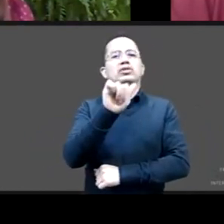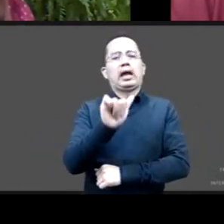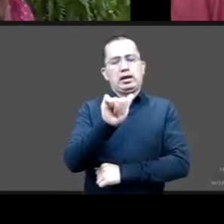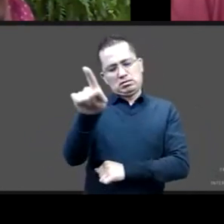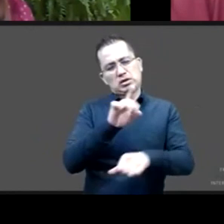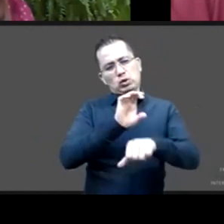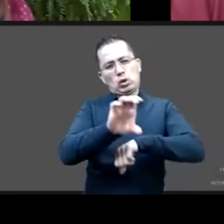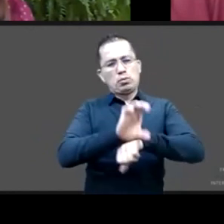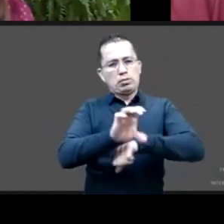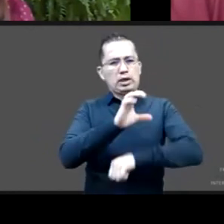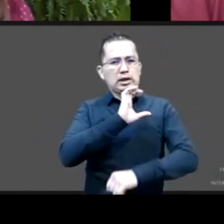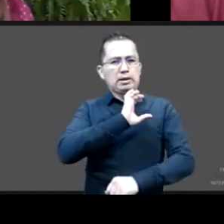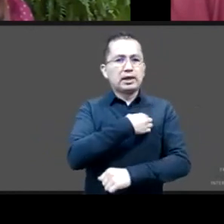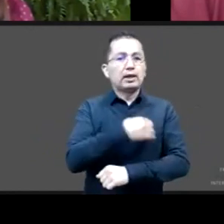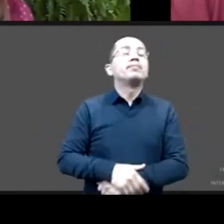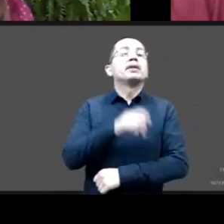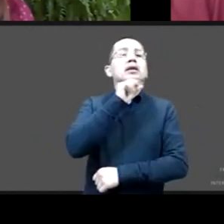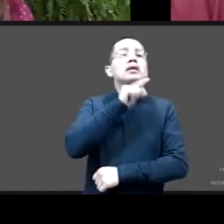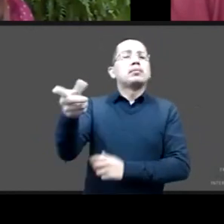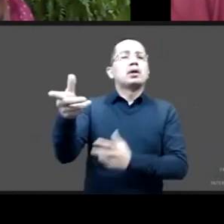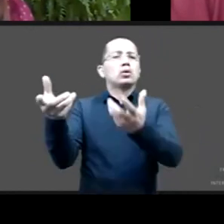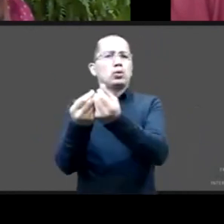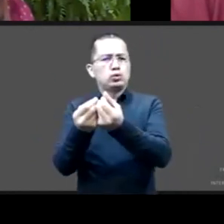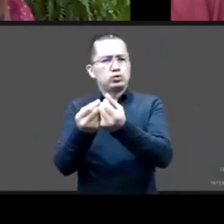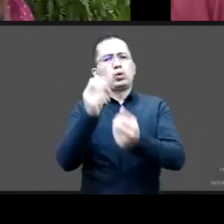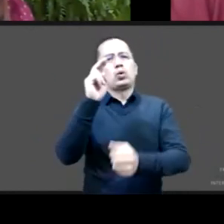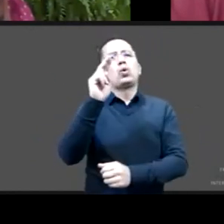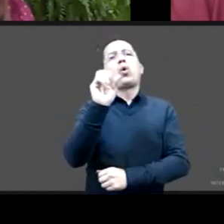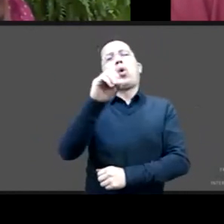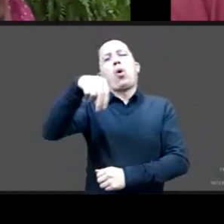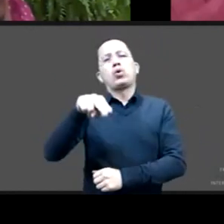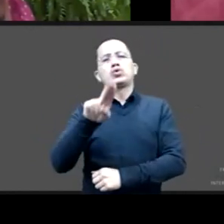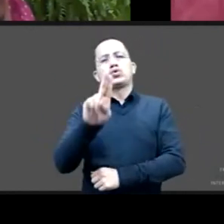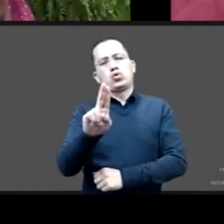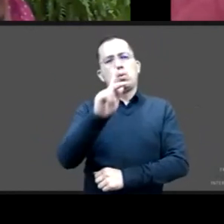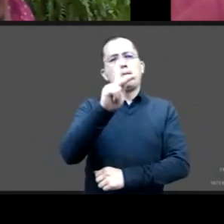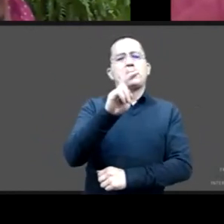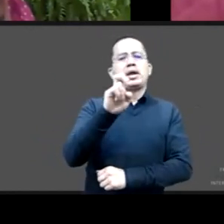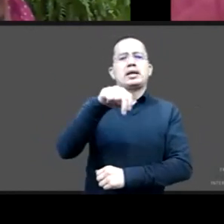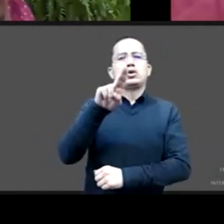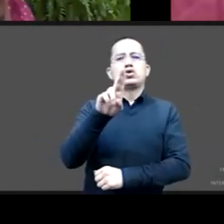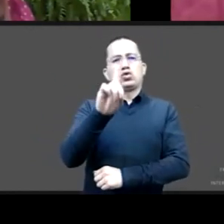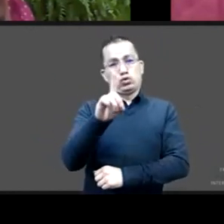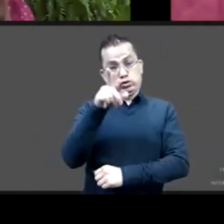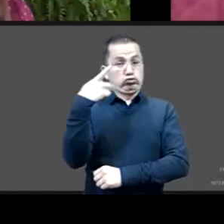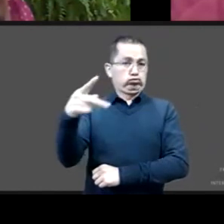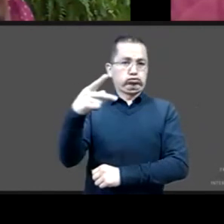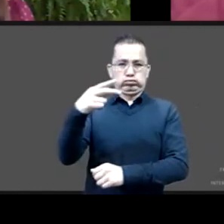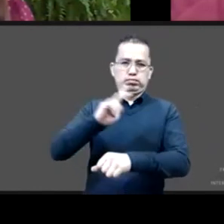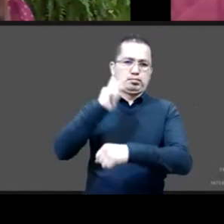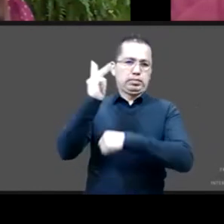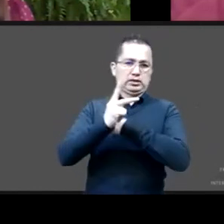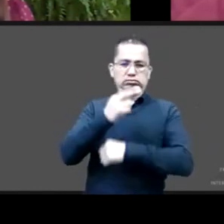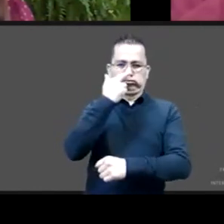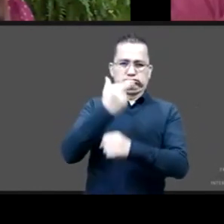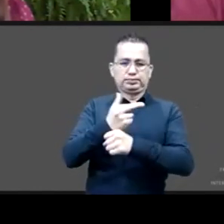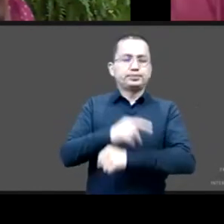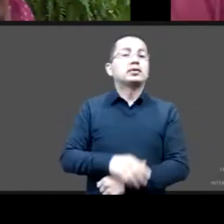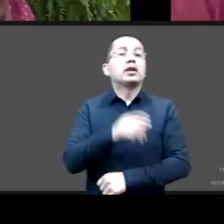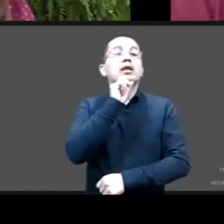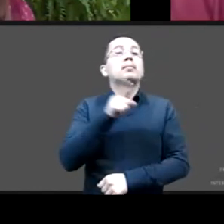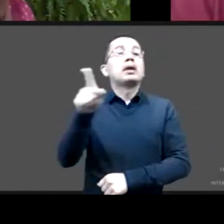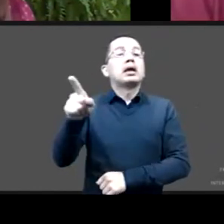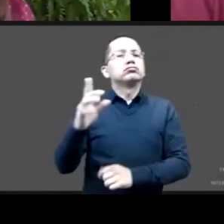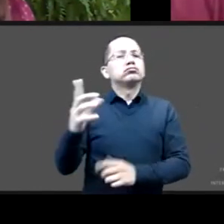las Naciones Unidas para el Desarrollo PNUD en su país y ha sido consultor de UNESCO. Como acordamos en